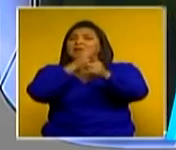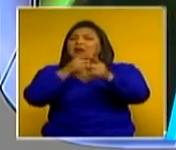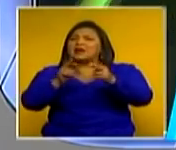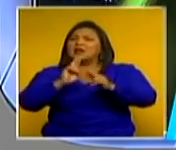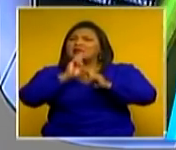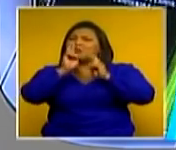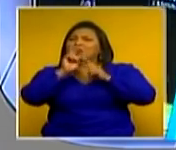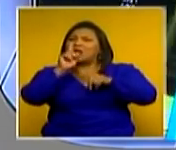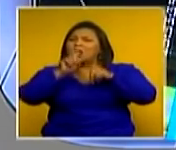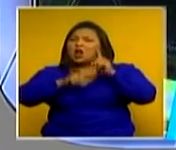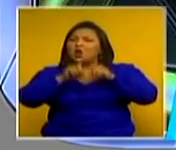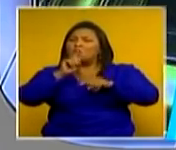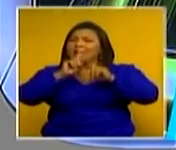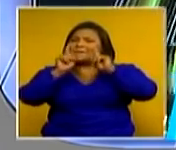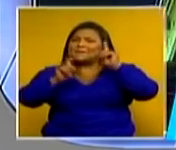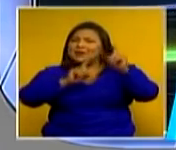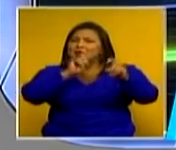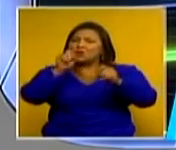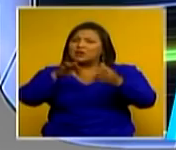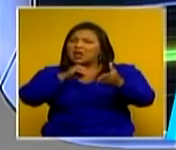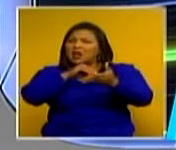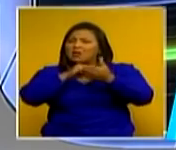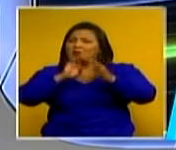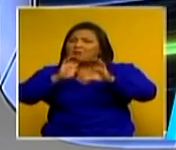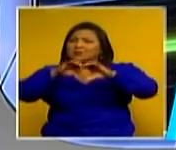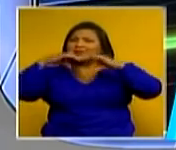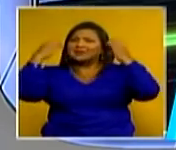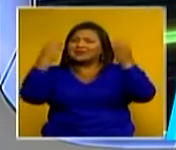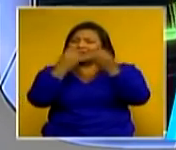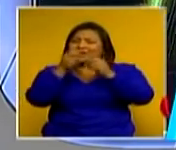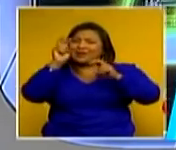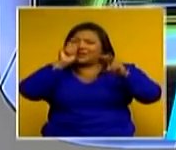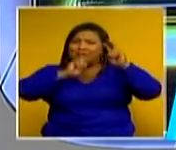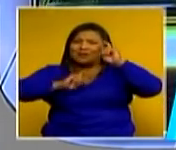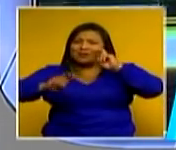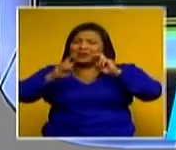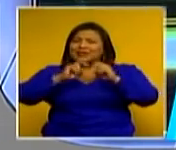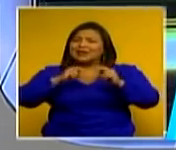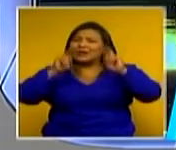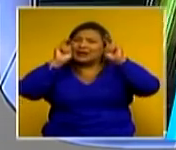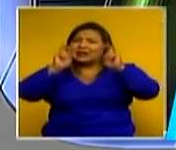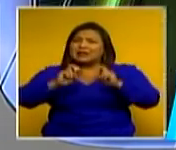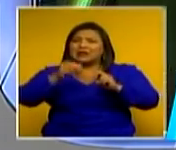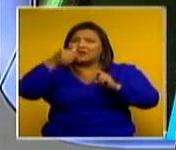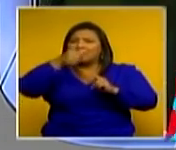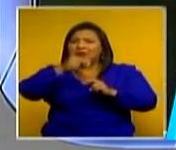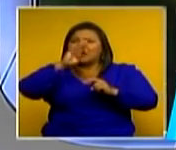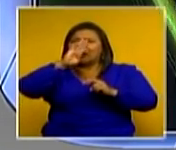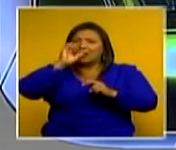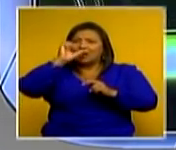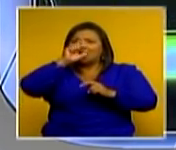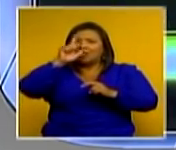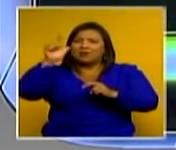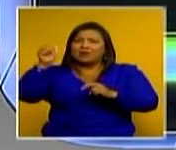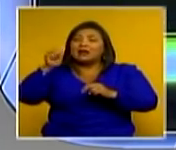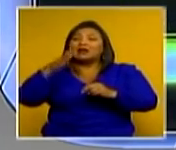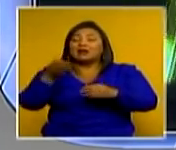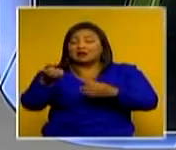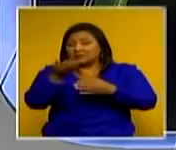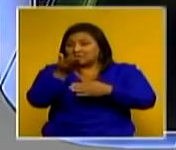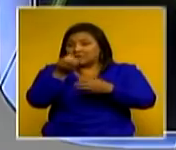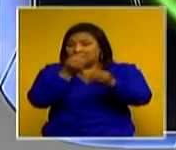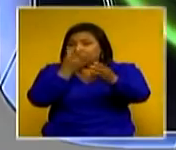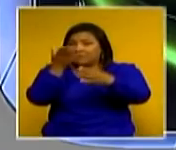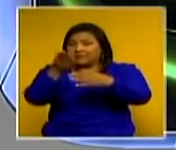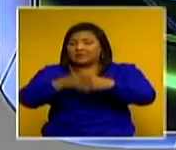algunas preguntas de los miembros de la comisión que investiga el caso gabela josé ignacio arévalo nos tiene un informe